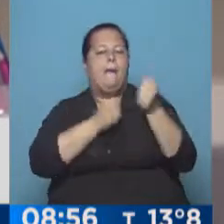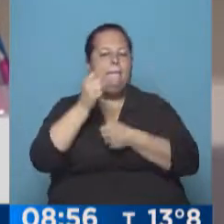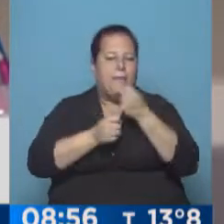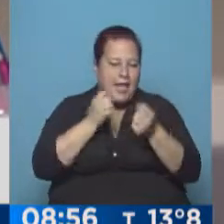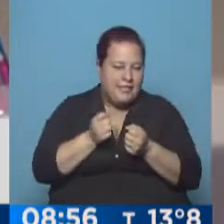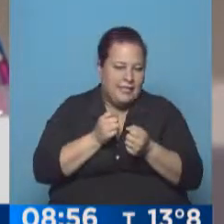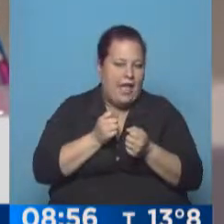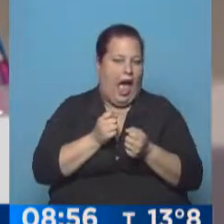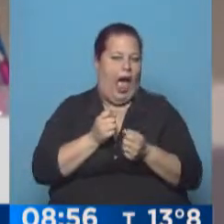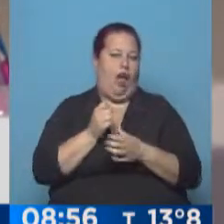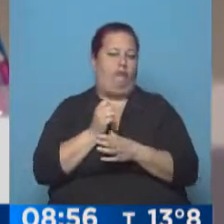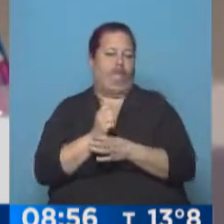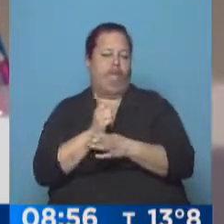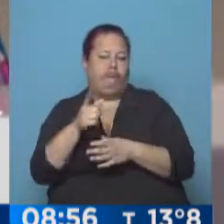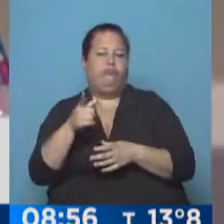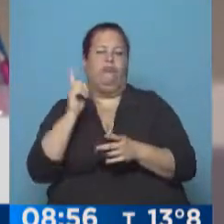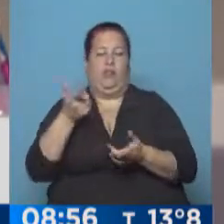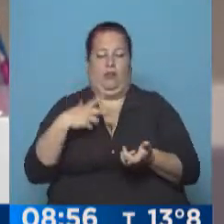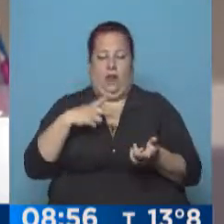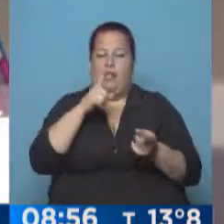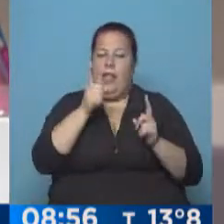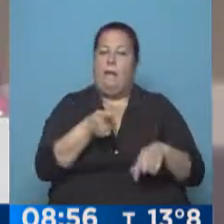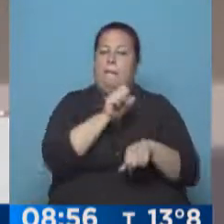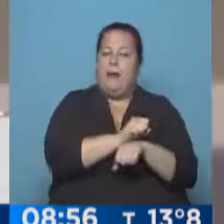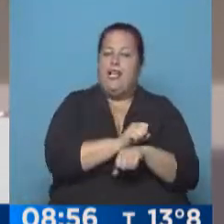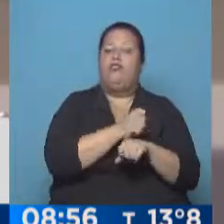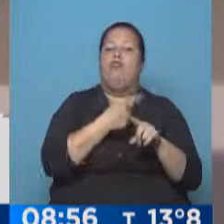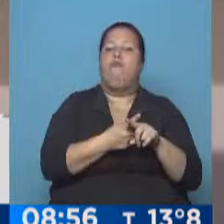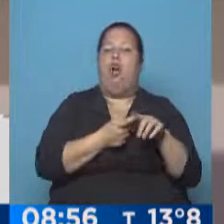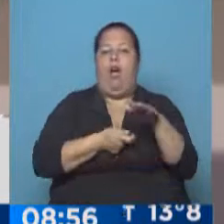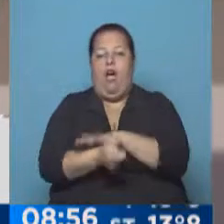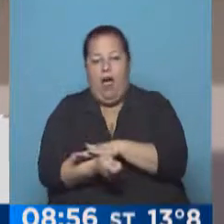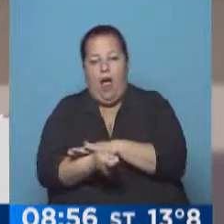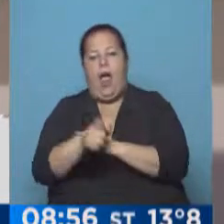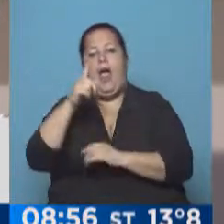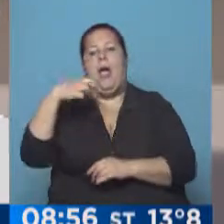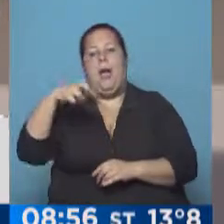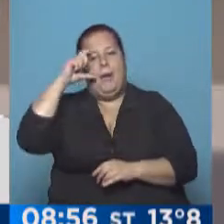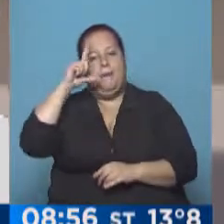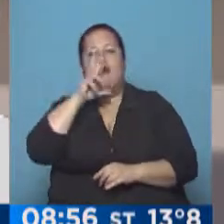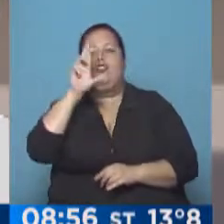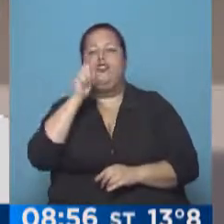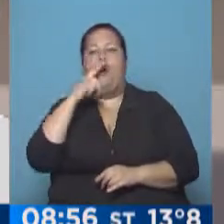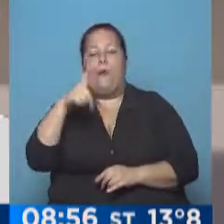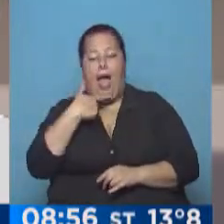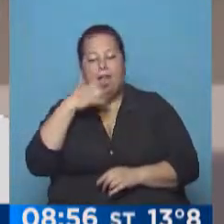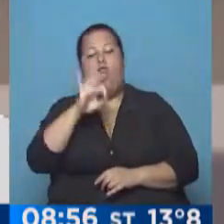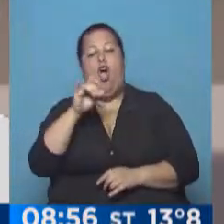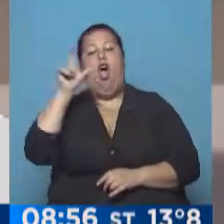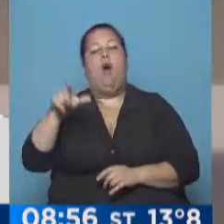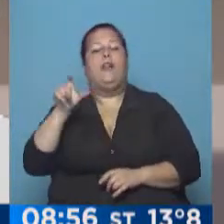de muy alto nivel que a su vez están presos por haber sobornado a petrobras o funcionarios que han